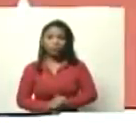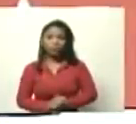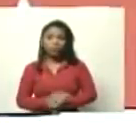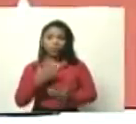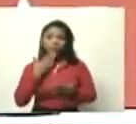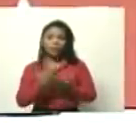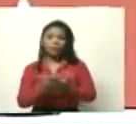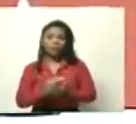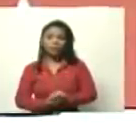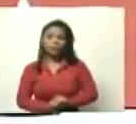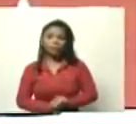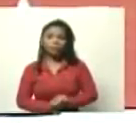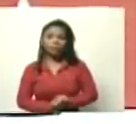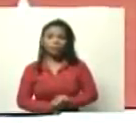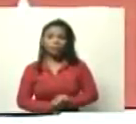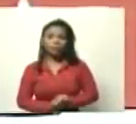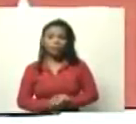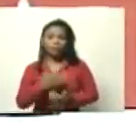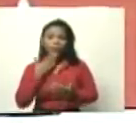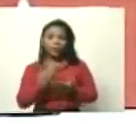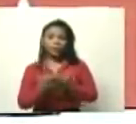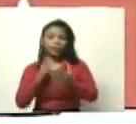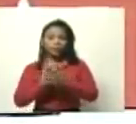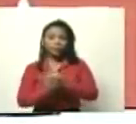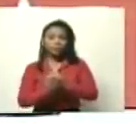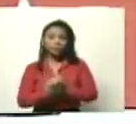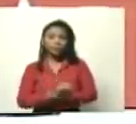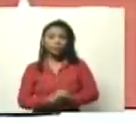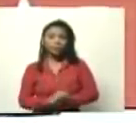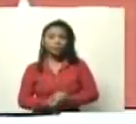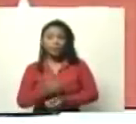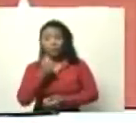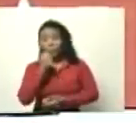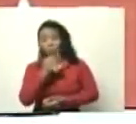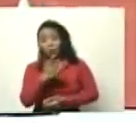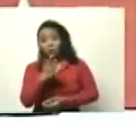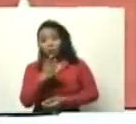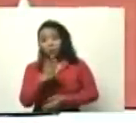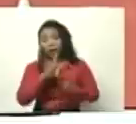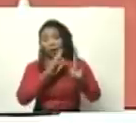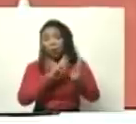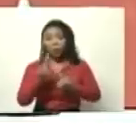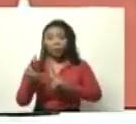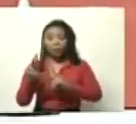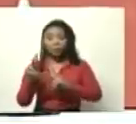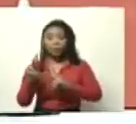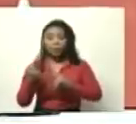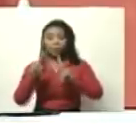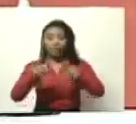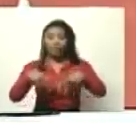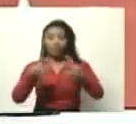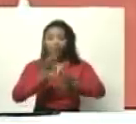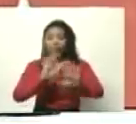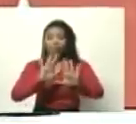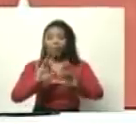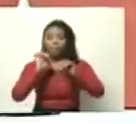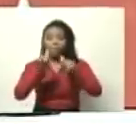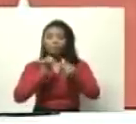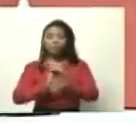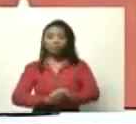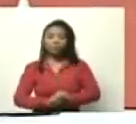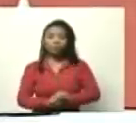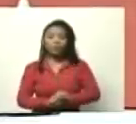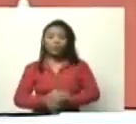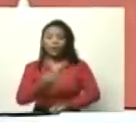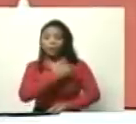Gracias. Gracias, compañero. Bueno, el cronograma de renovación ya está, ya arrancó, ¿no? Y